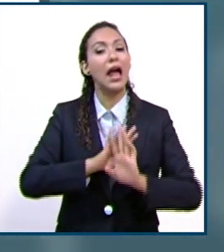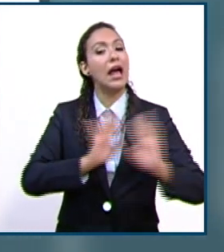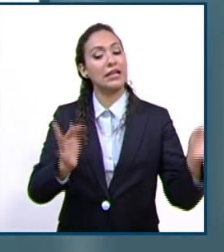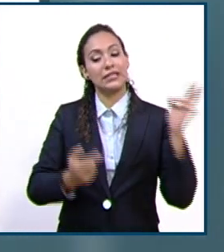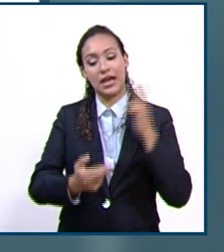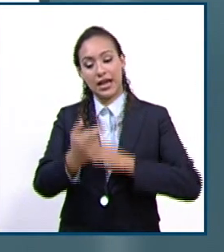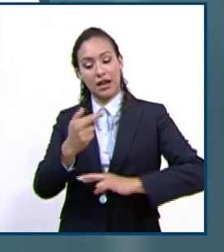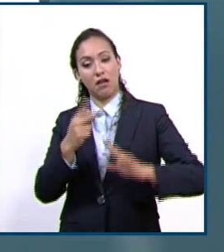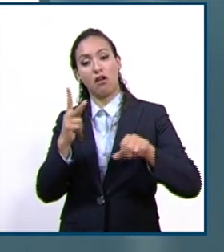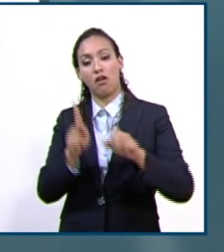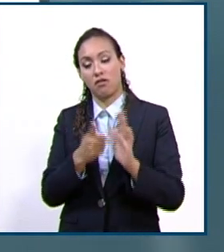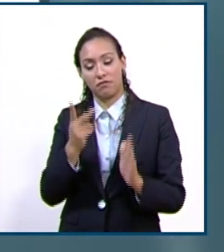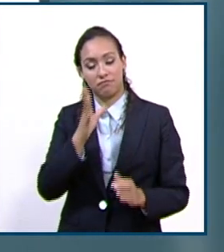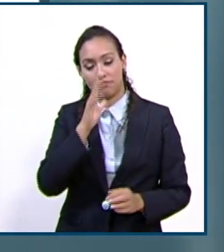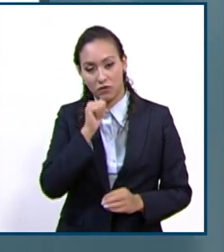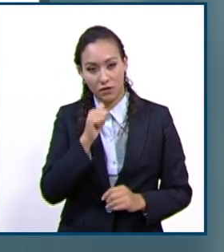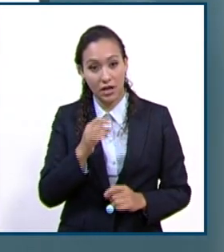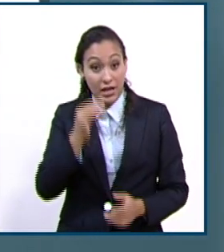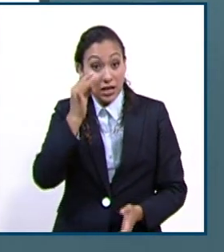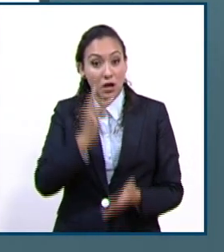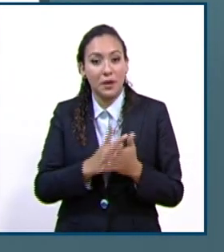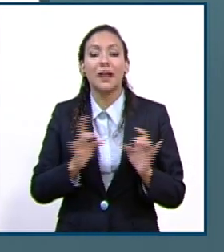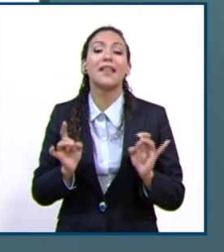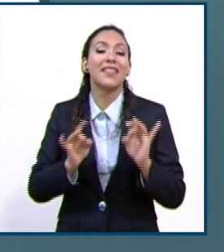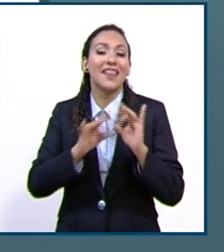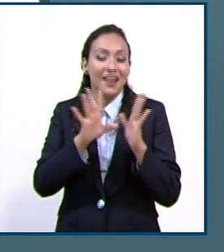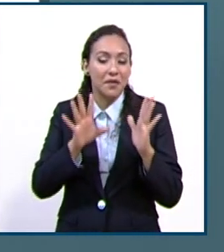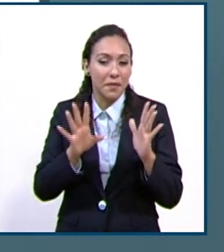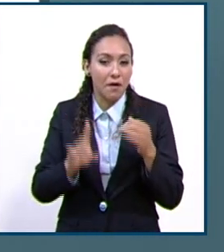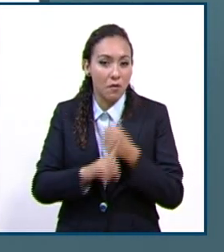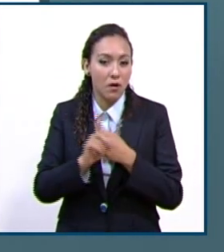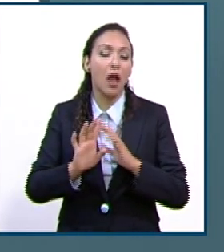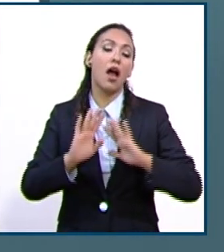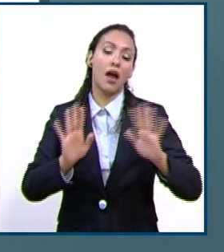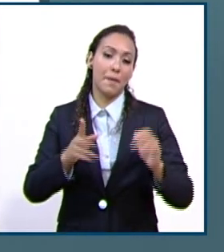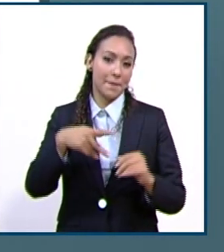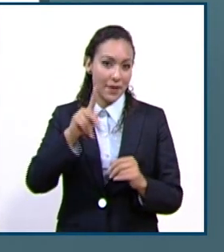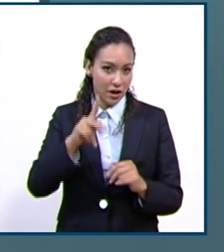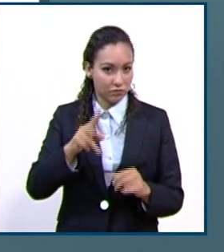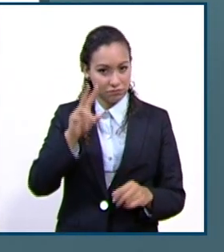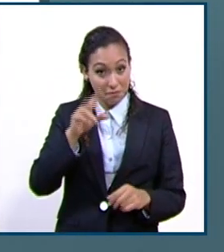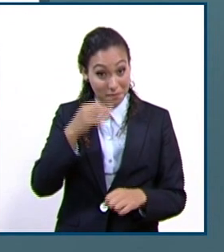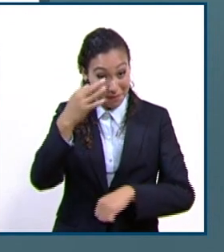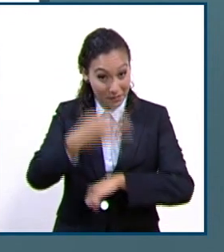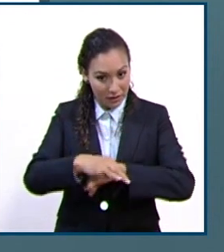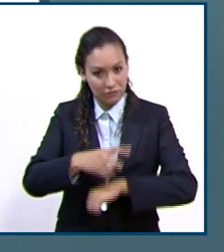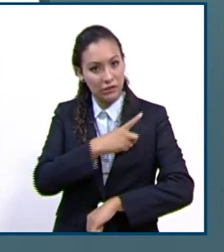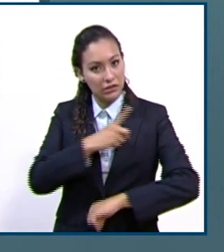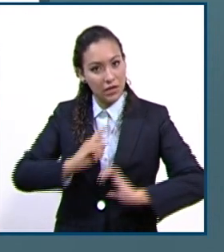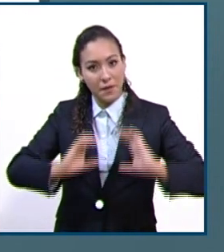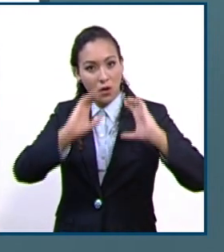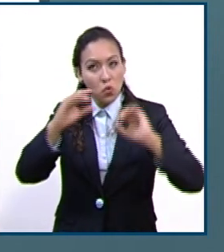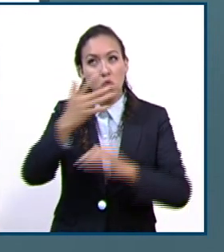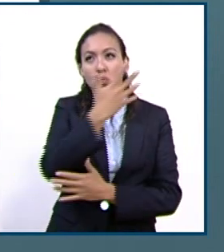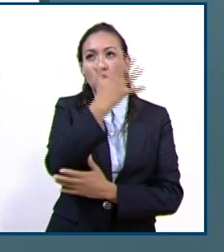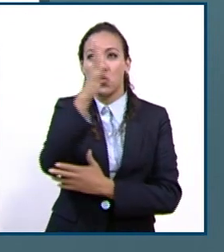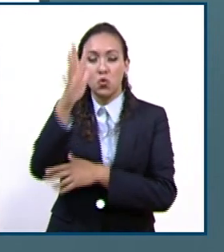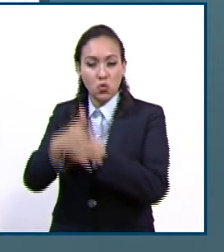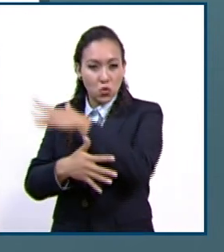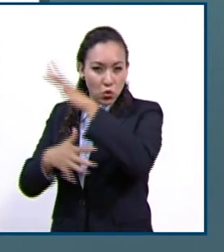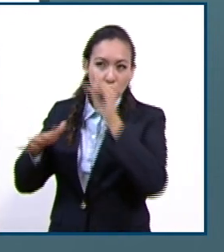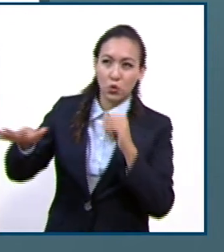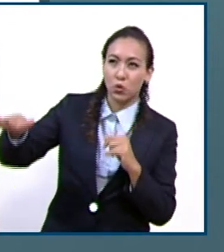retroceder salvo que exista una justificación. Explicó que la dimensión del derecho al medio ambiente sano en el